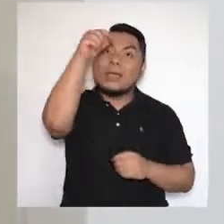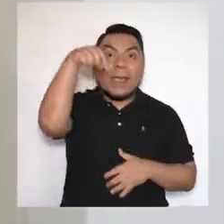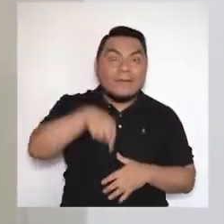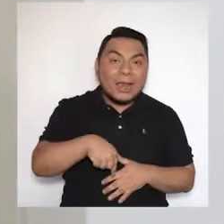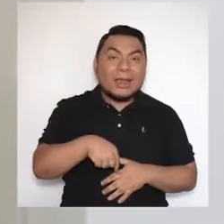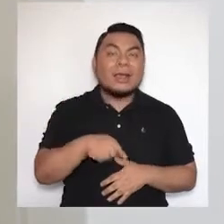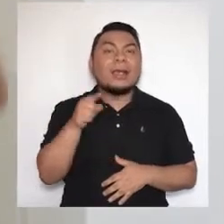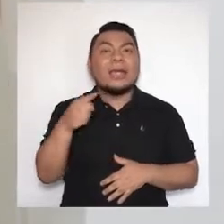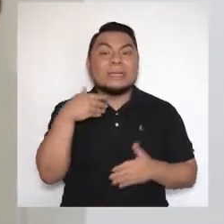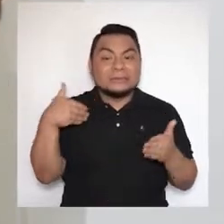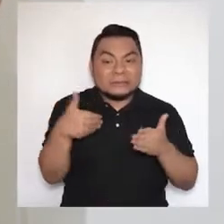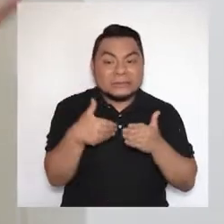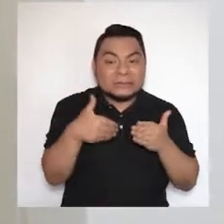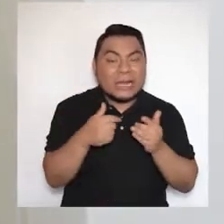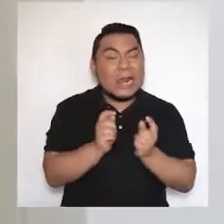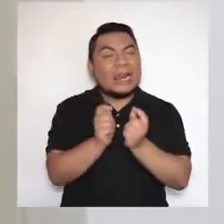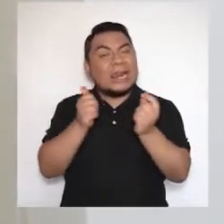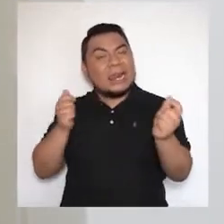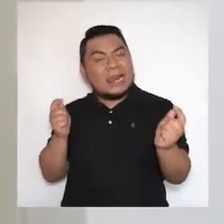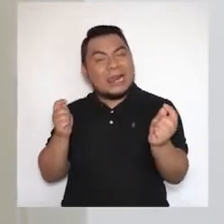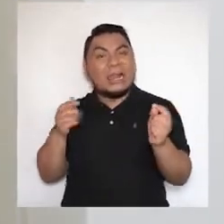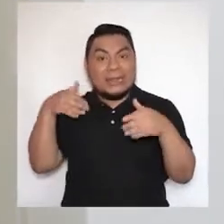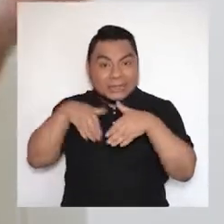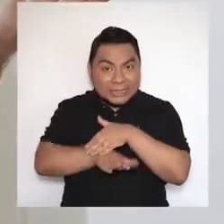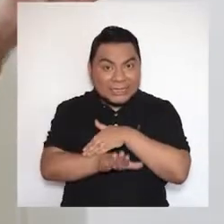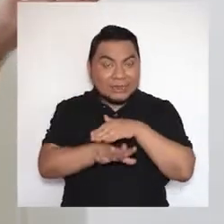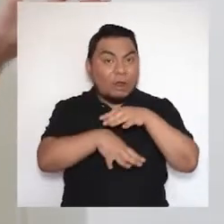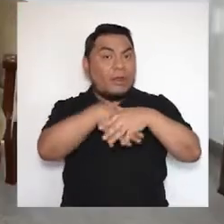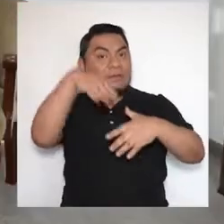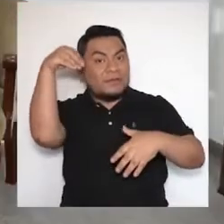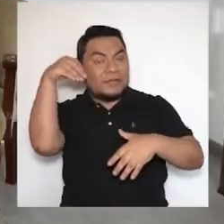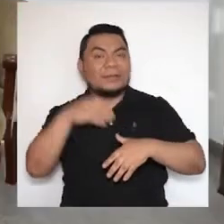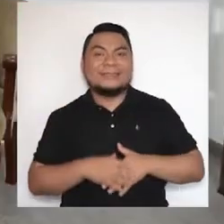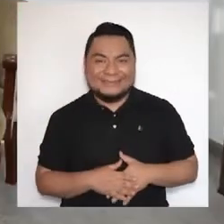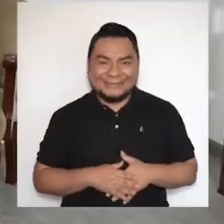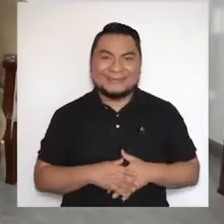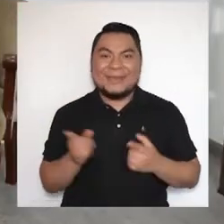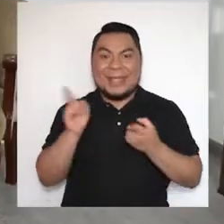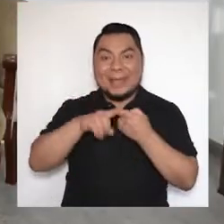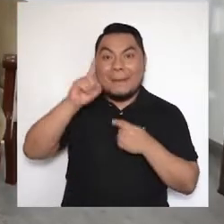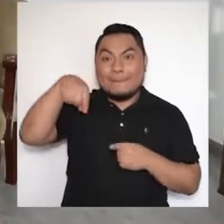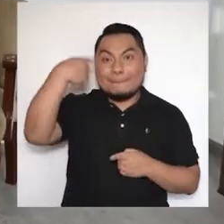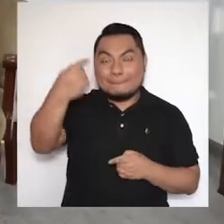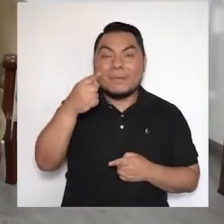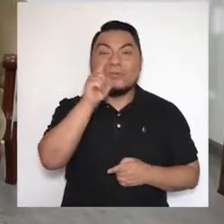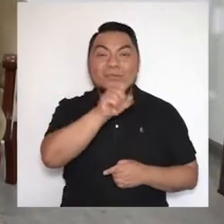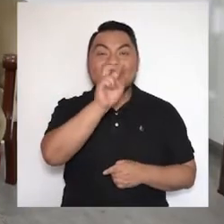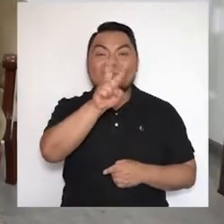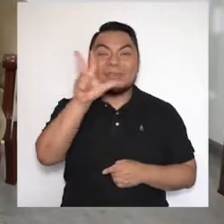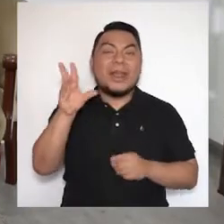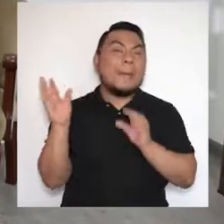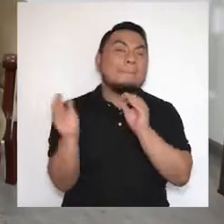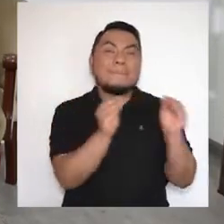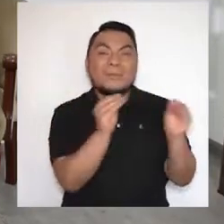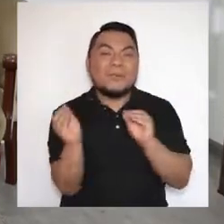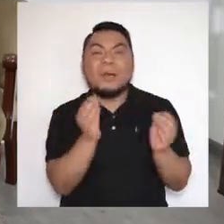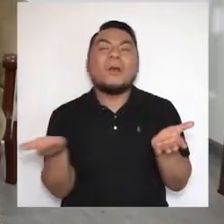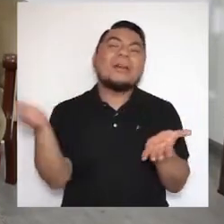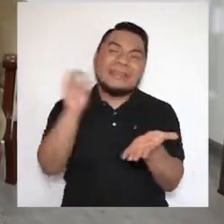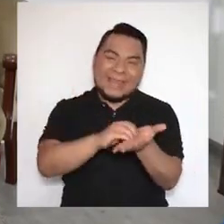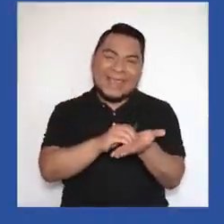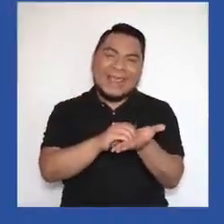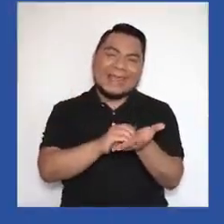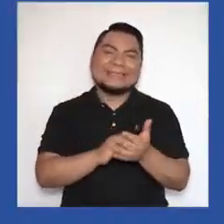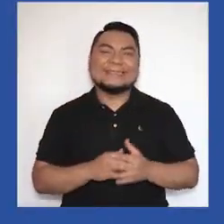abajo, cerca, lejos, dentro, fuera. Nos vemos la próxima en 1, 2, 3, ¡me muevo